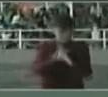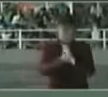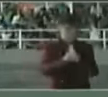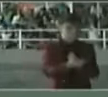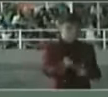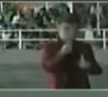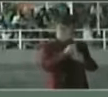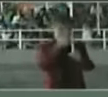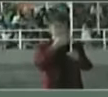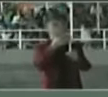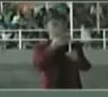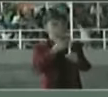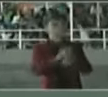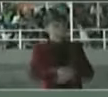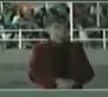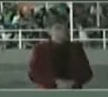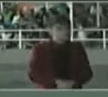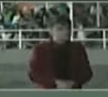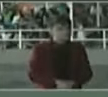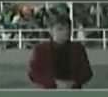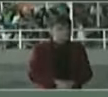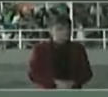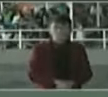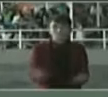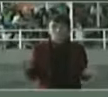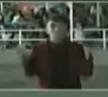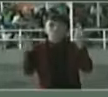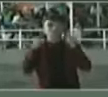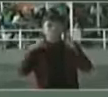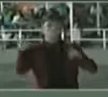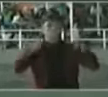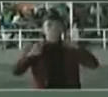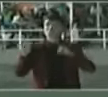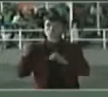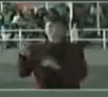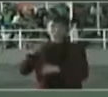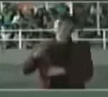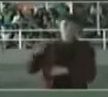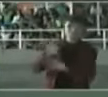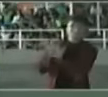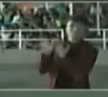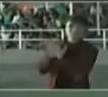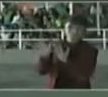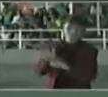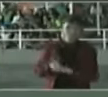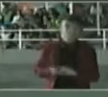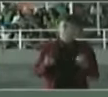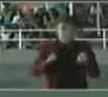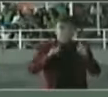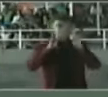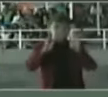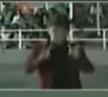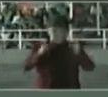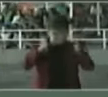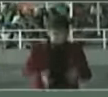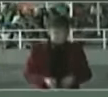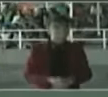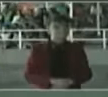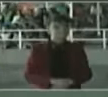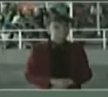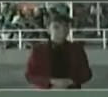solo hablamos de lo que hemos escuchado, hablamos también de lo que hemos visto. Se